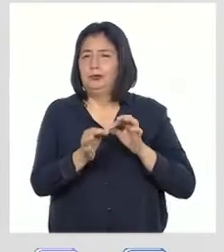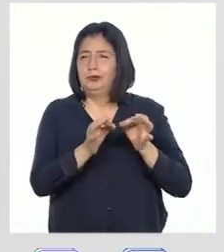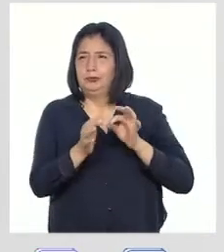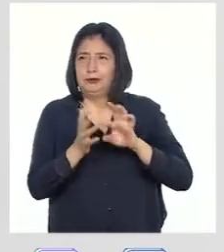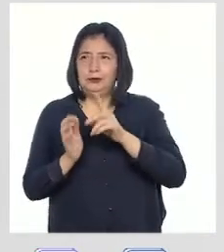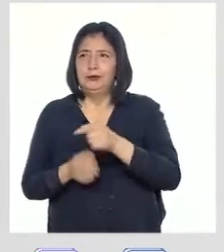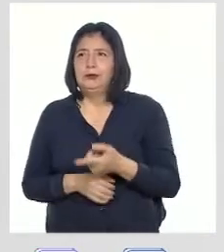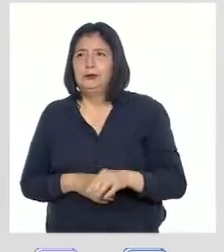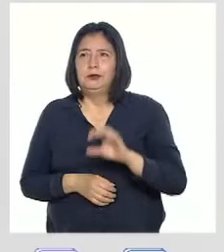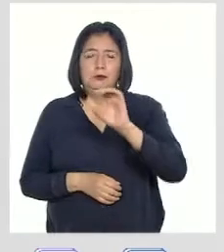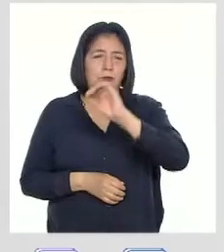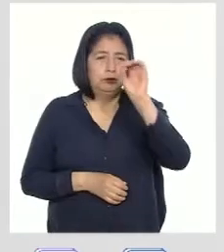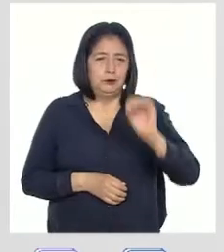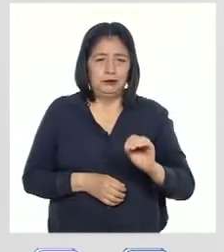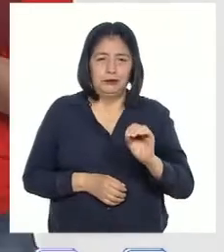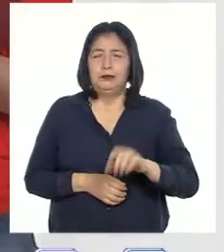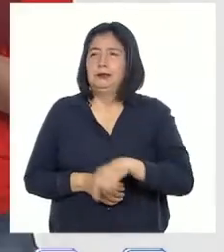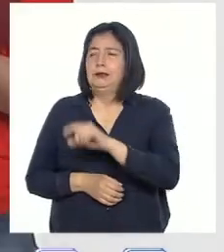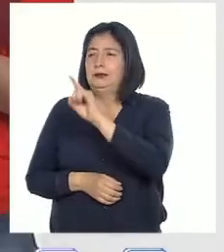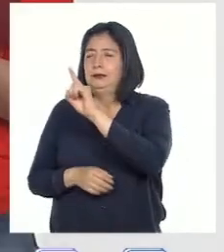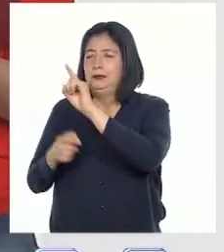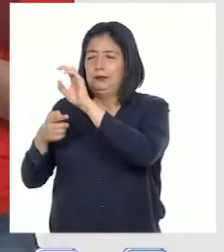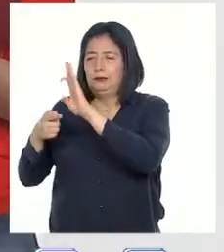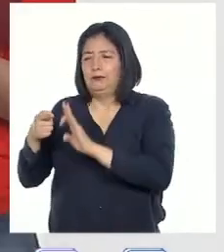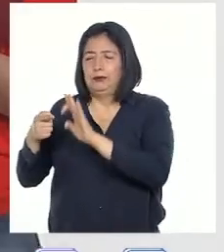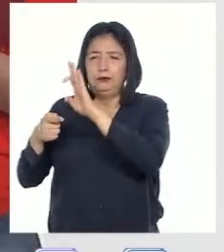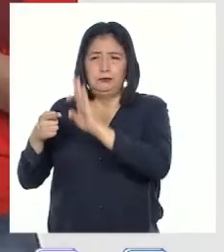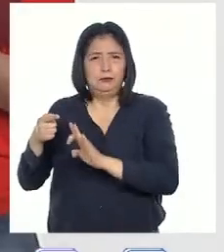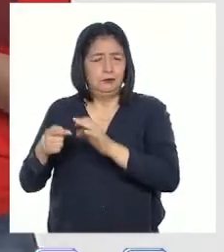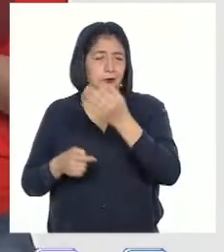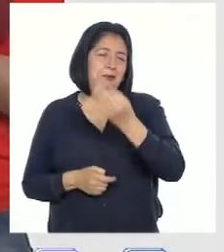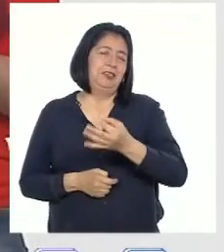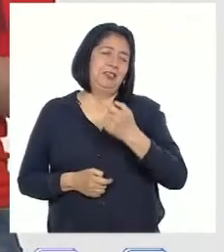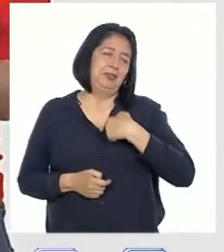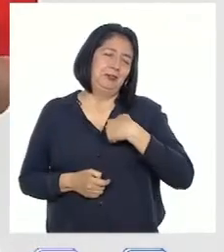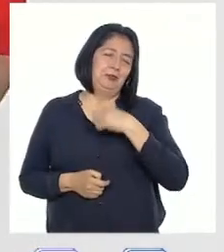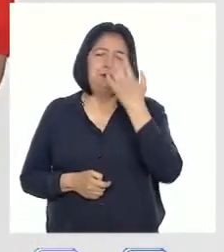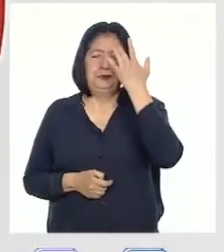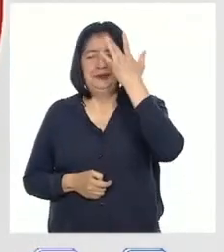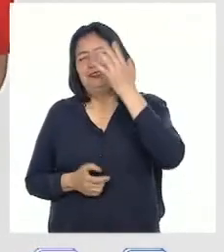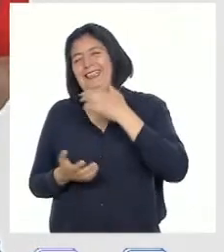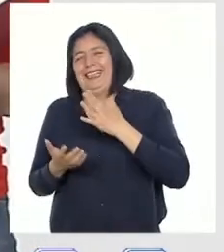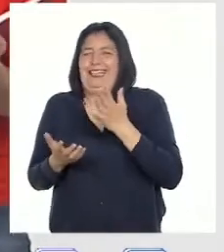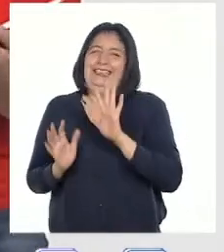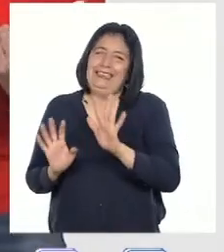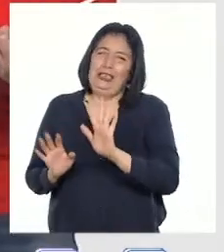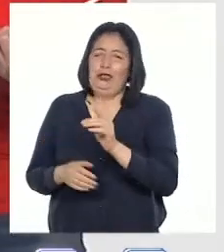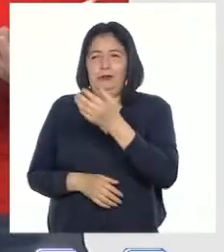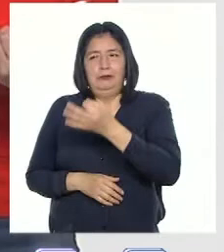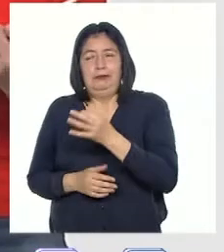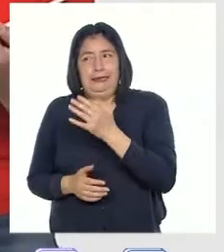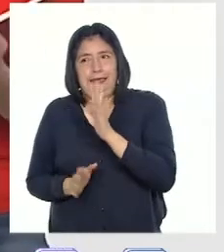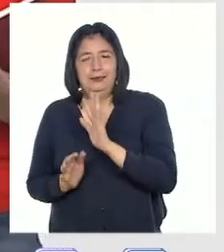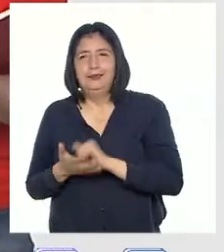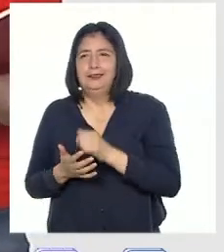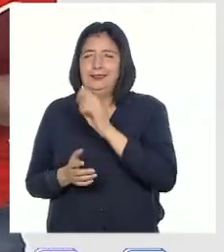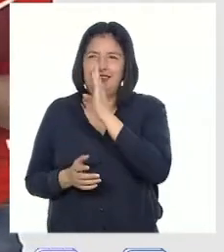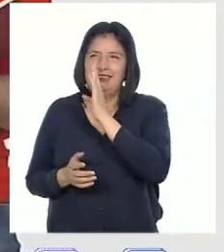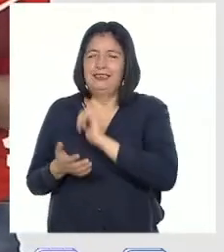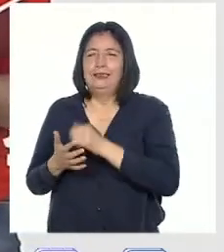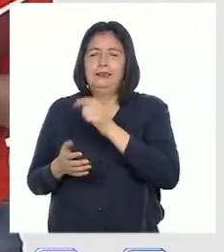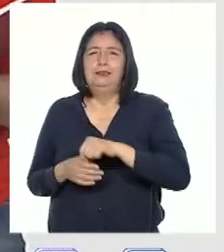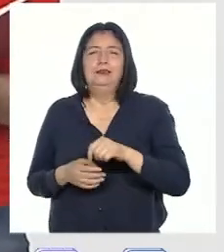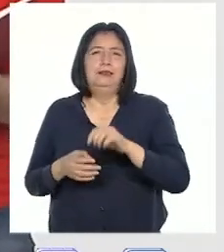porcentajes y fracciones. ¡Wow! De verdad soy genial. Bueno, hablando en serio, creo que lo que pasa es